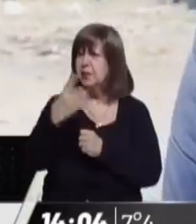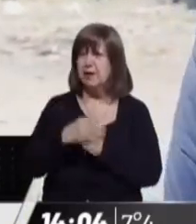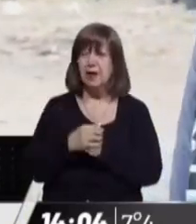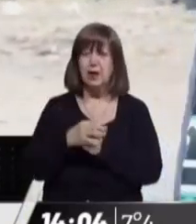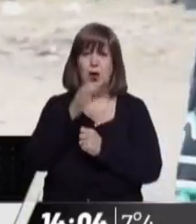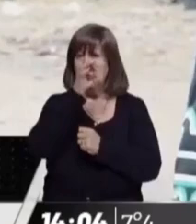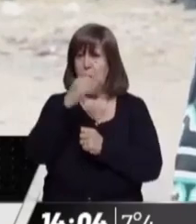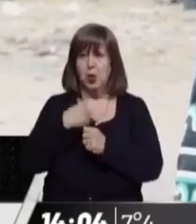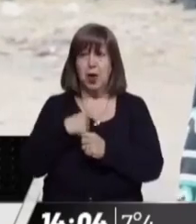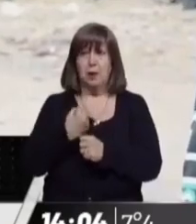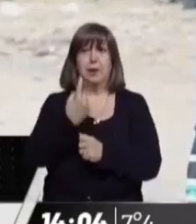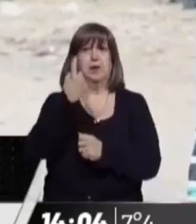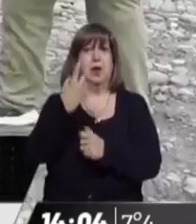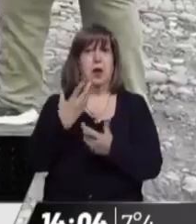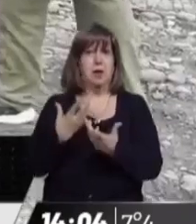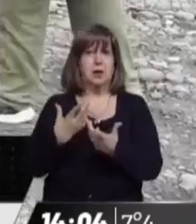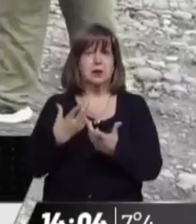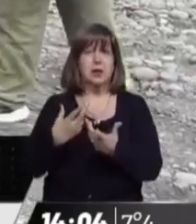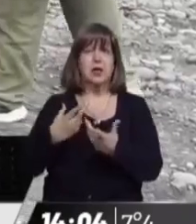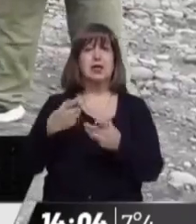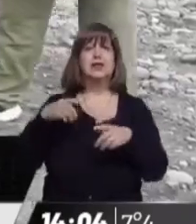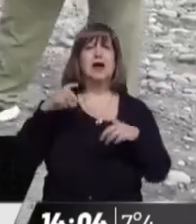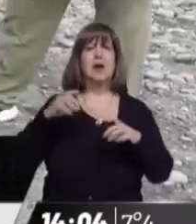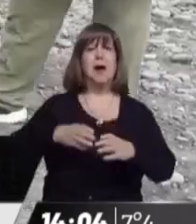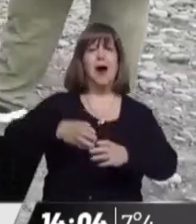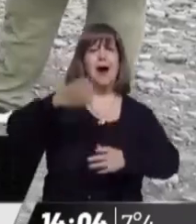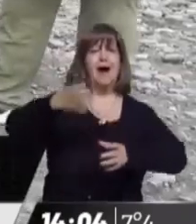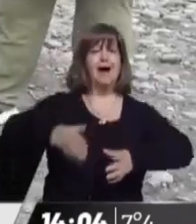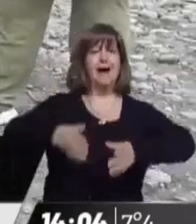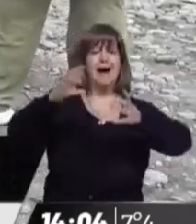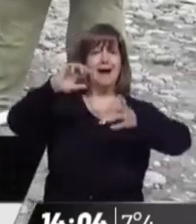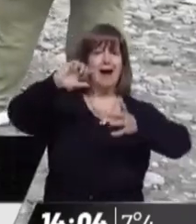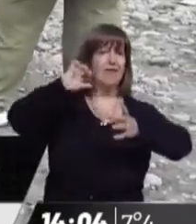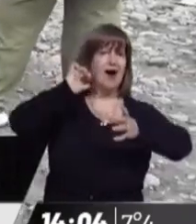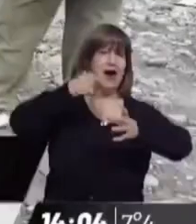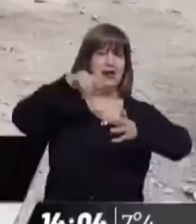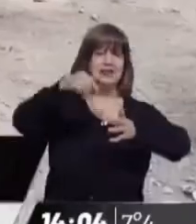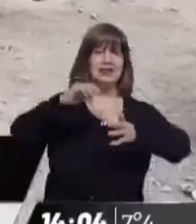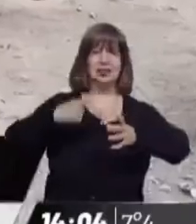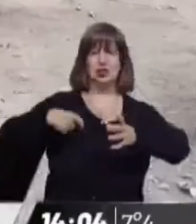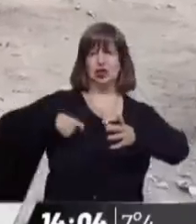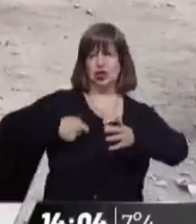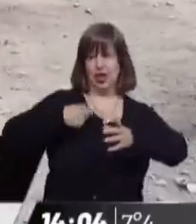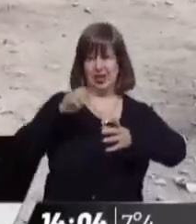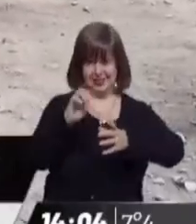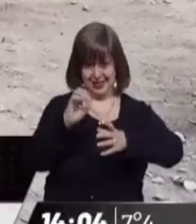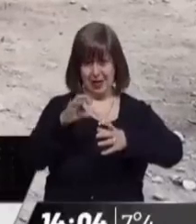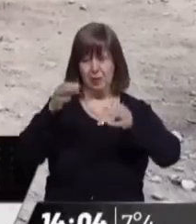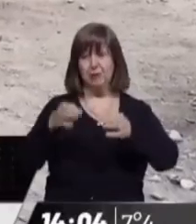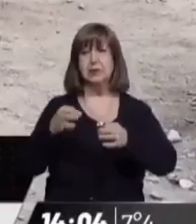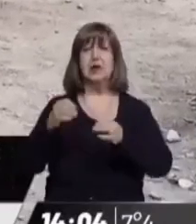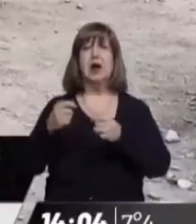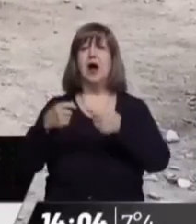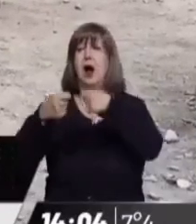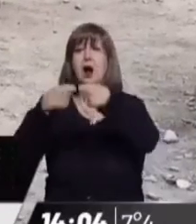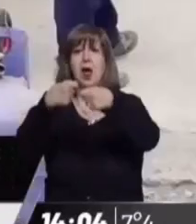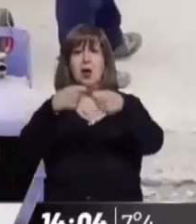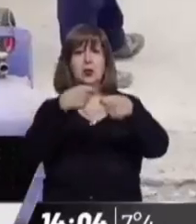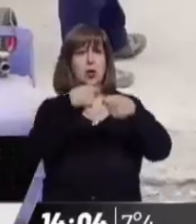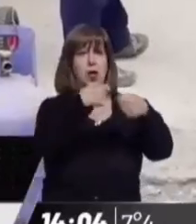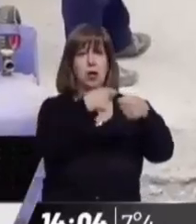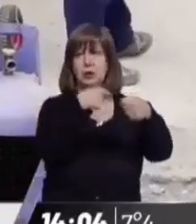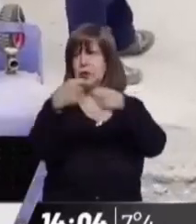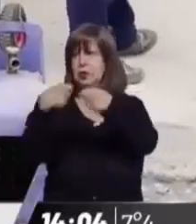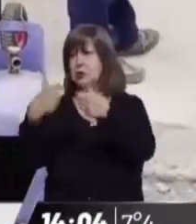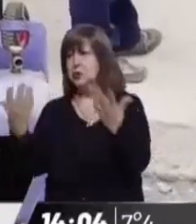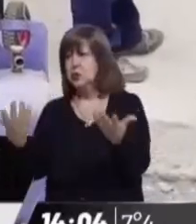no he venido a comprar acá la garrafa social. ¿Antes a dónde, en los locales? Claro, a locales. Y ahora tuve que parar